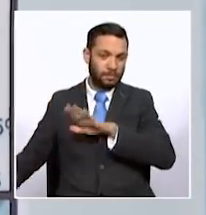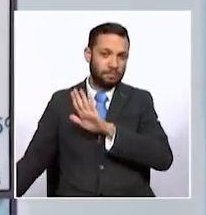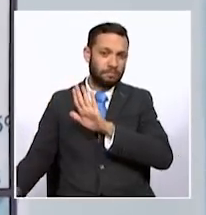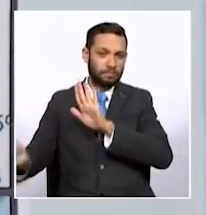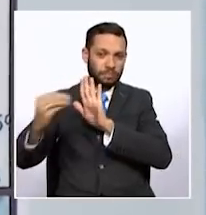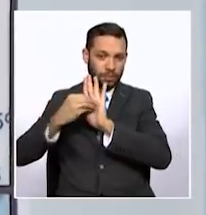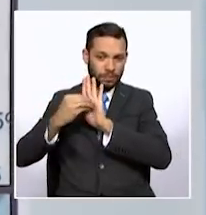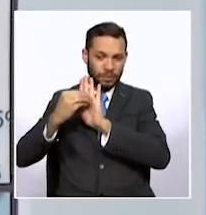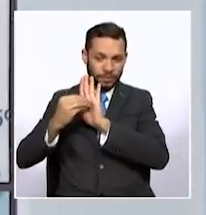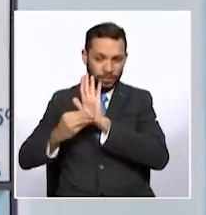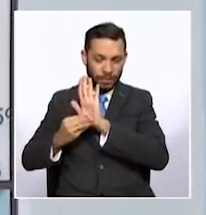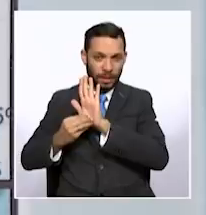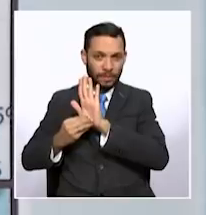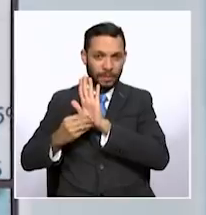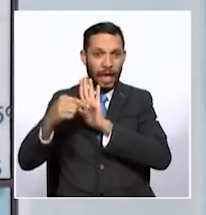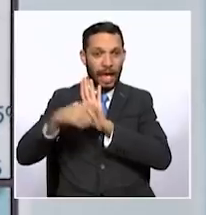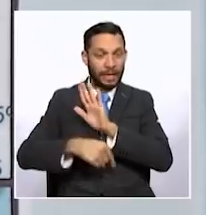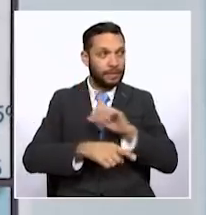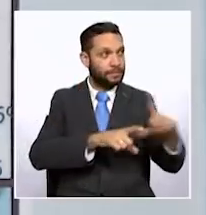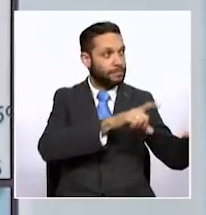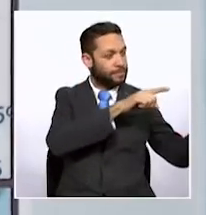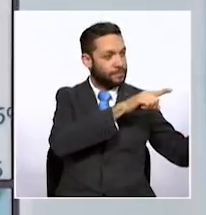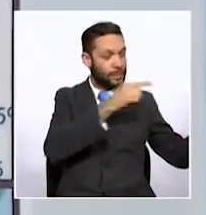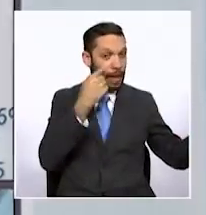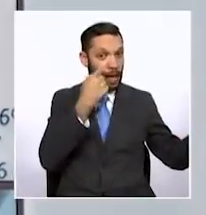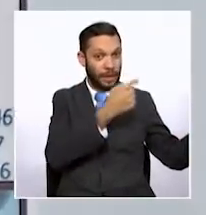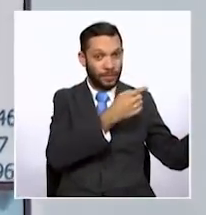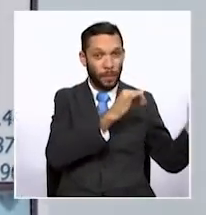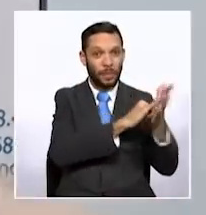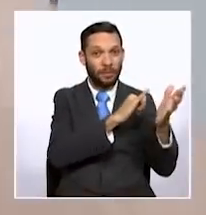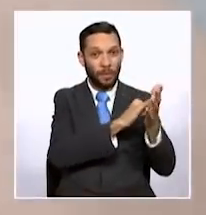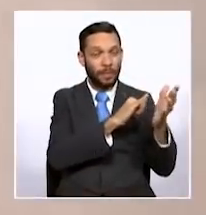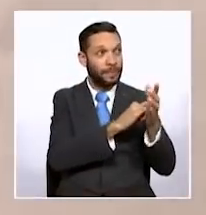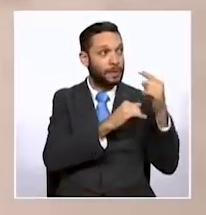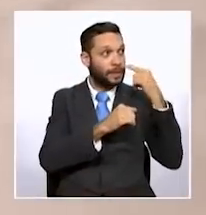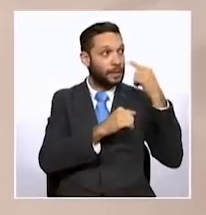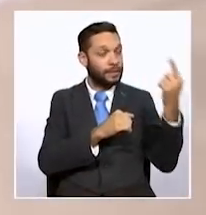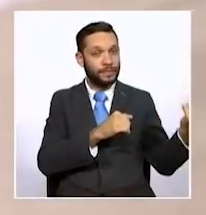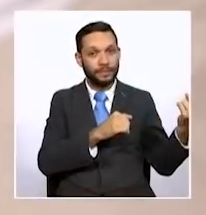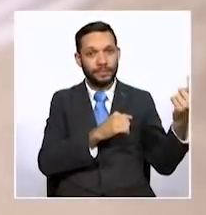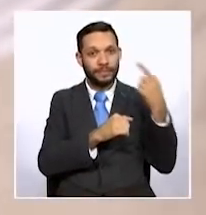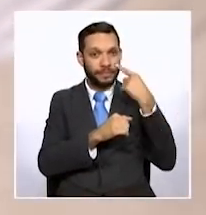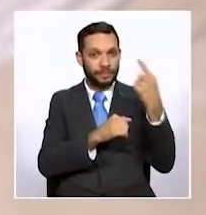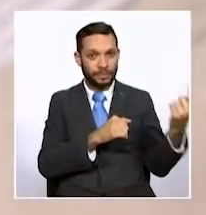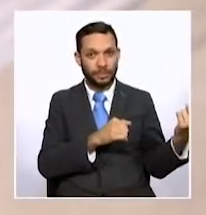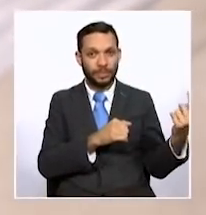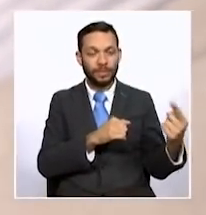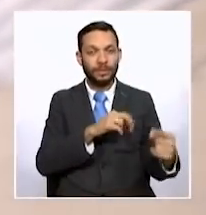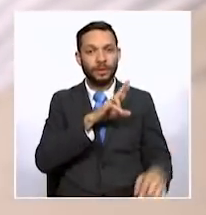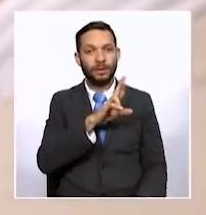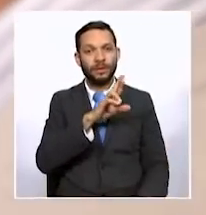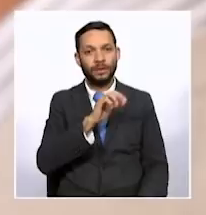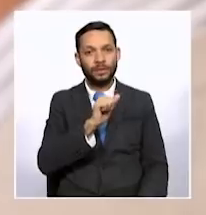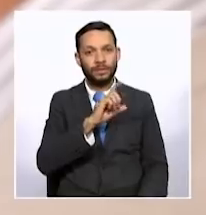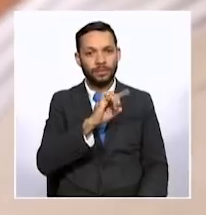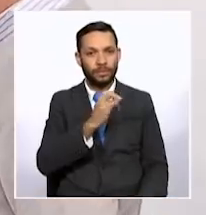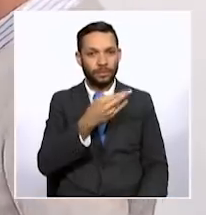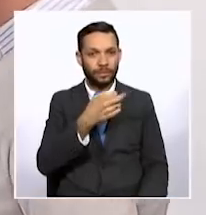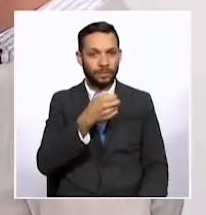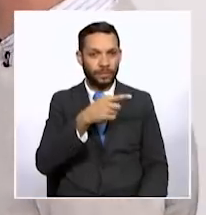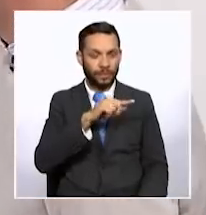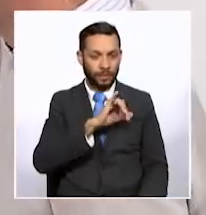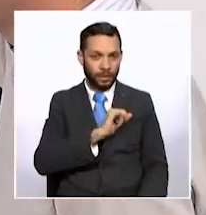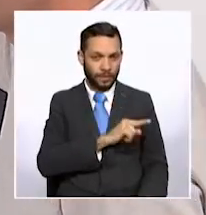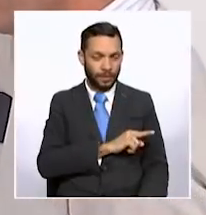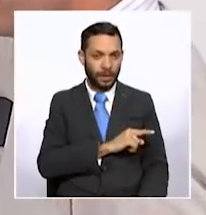una radiografía, Si que quiere, es la que tenemos acá atrás. Parémonos aquí y expliquemos la doctora Andrés. Entonces, digamos, en esta radiografía tenemos principalmente los componentes femoral, o sea, aquí tenemos la